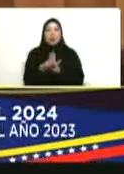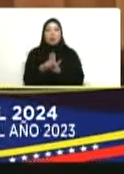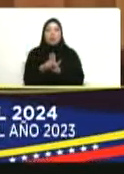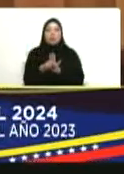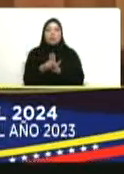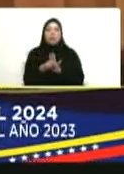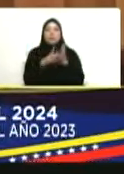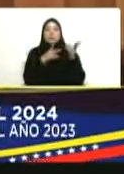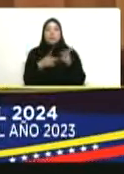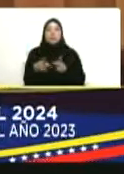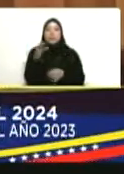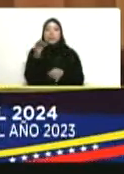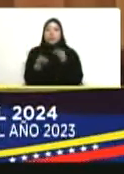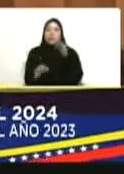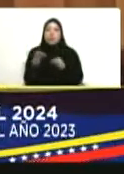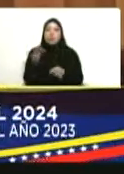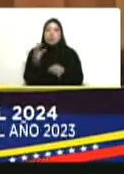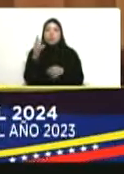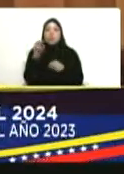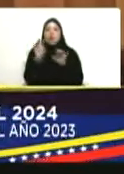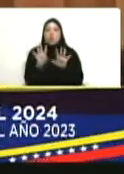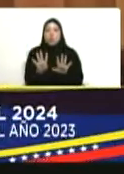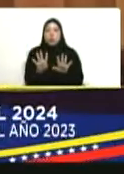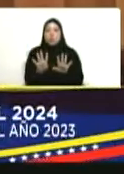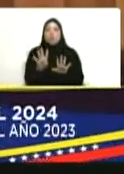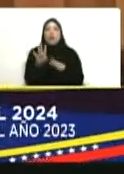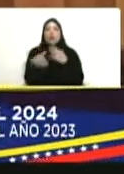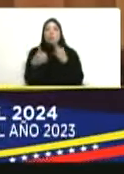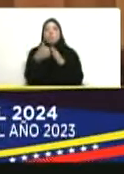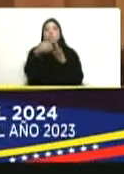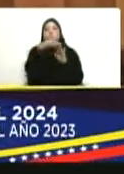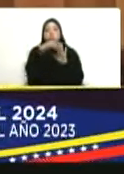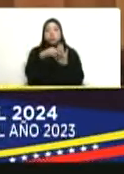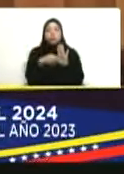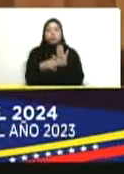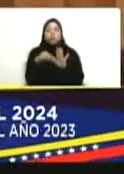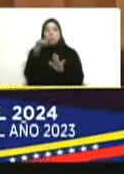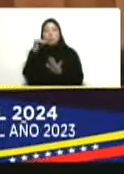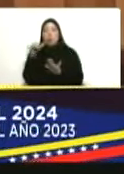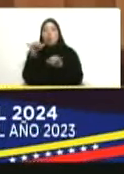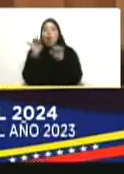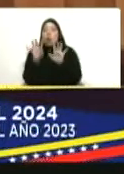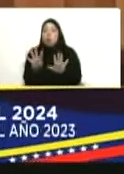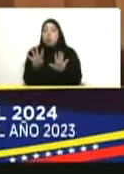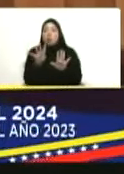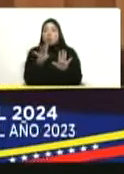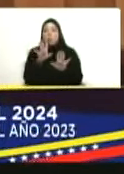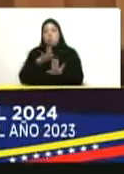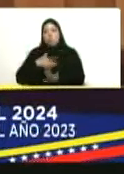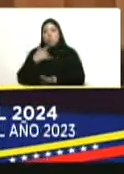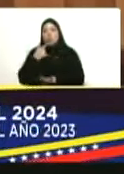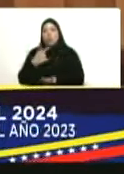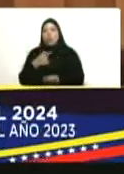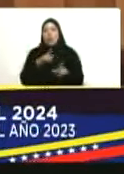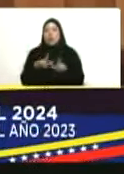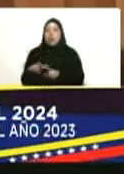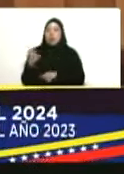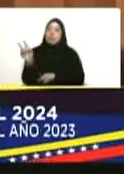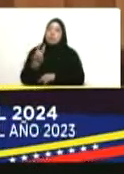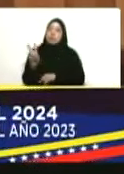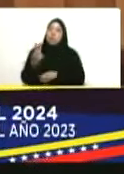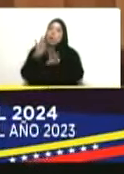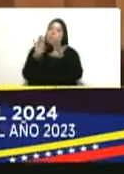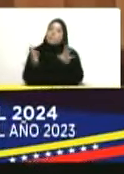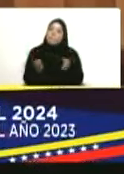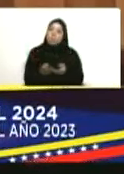emitió sentencias en 9 casos, y en los 9 casos puedo decir ya para Venezuela y para el